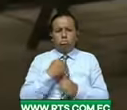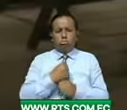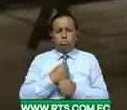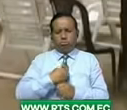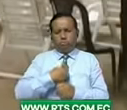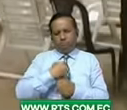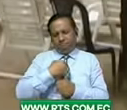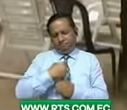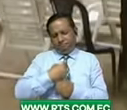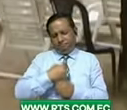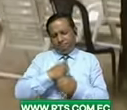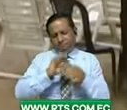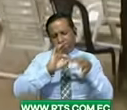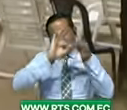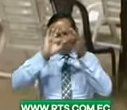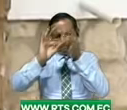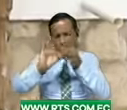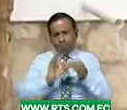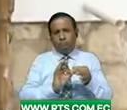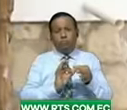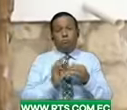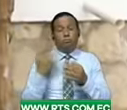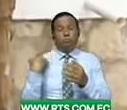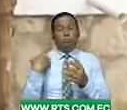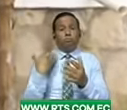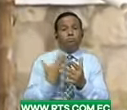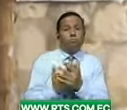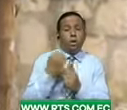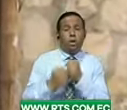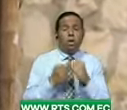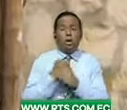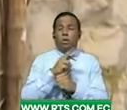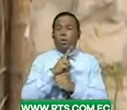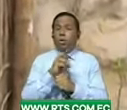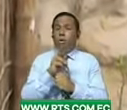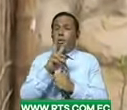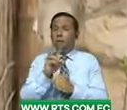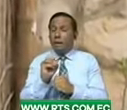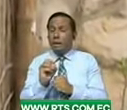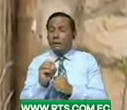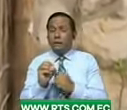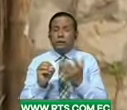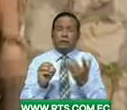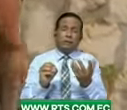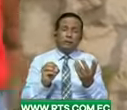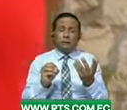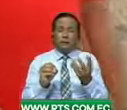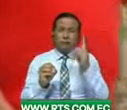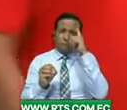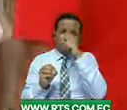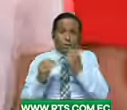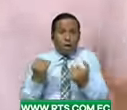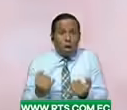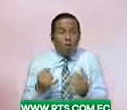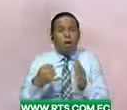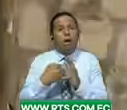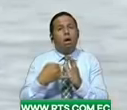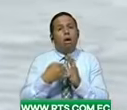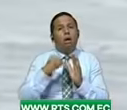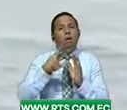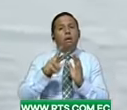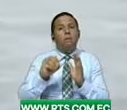en Puerto Engabao. De 2020 ni hablar, dice. Del IVA al 8% por este feriado, lo que